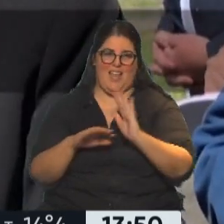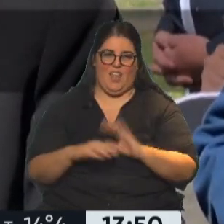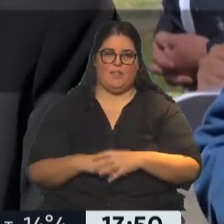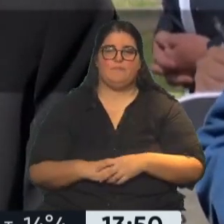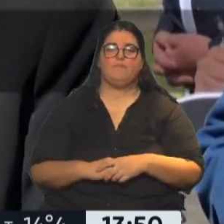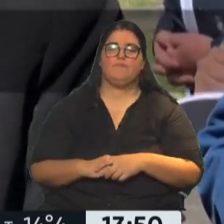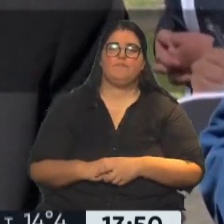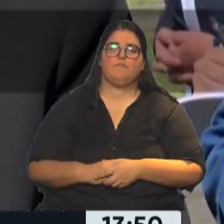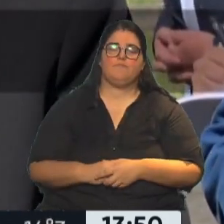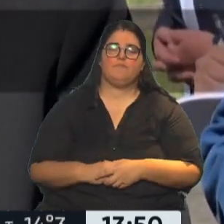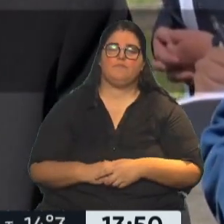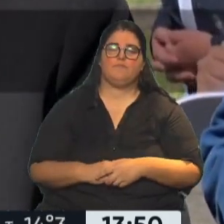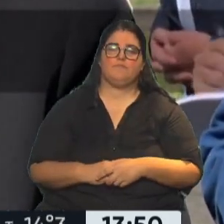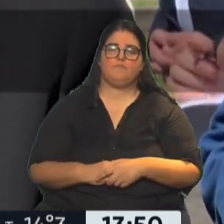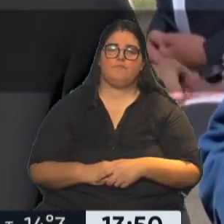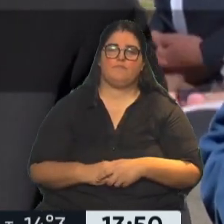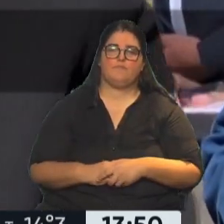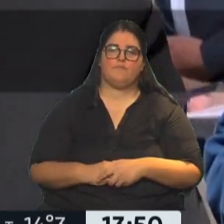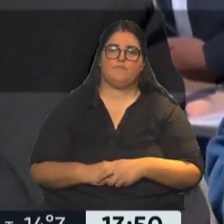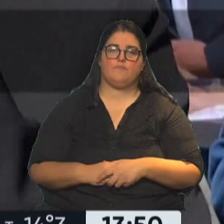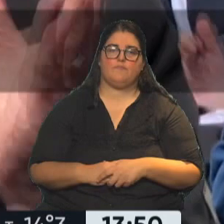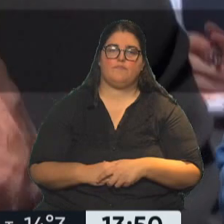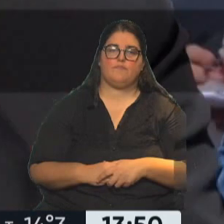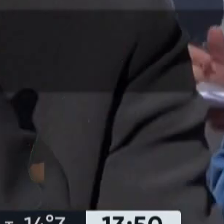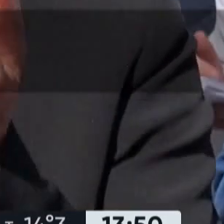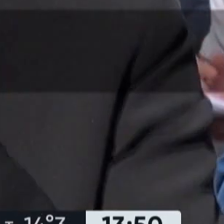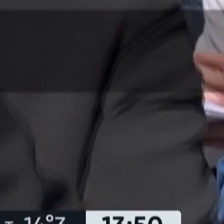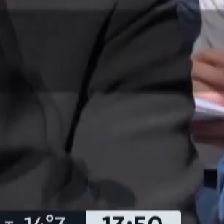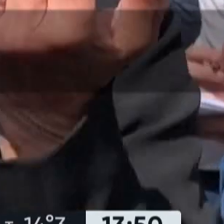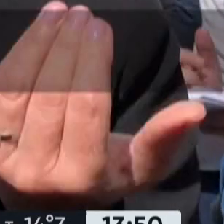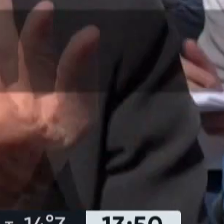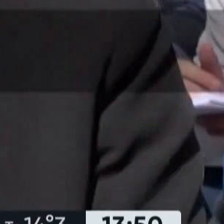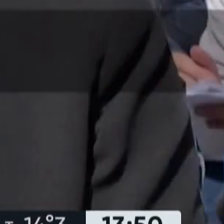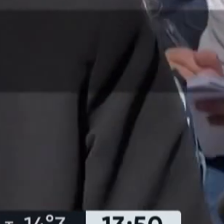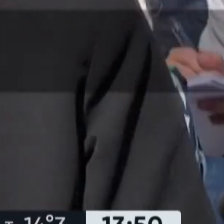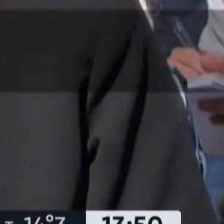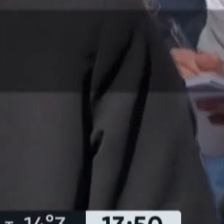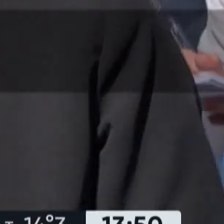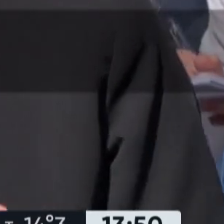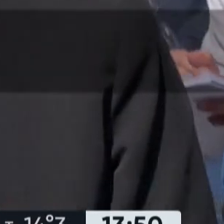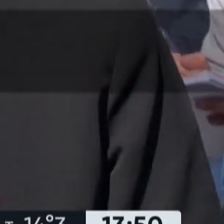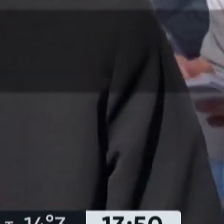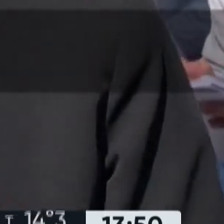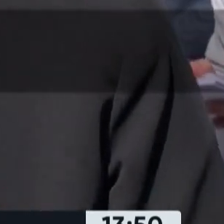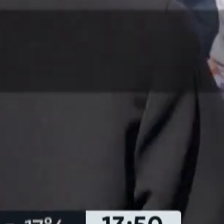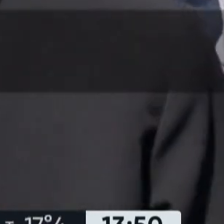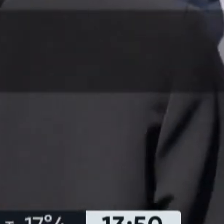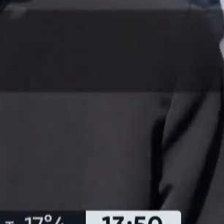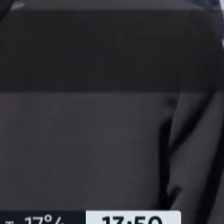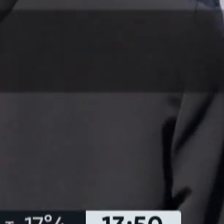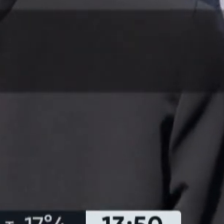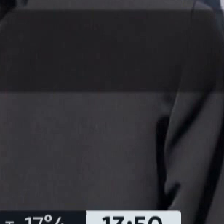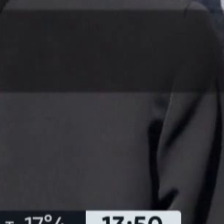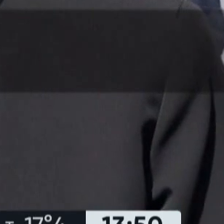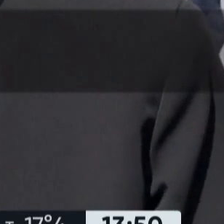y a un candidat de la majorité présidentielle. Donc, sur toutes ces circonscriptions, évidemment, on appelle